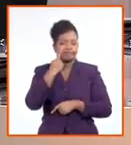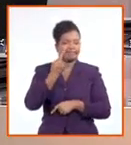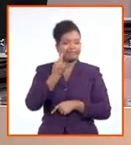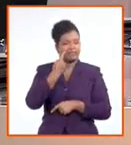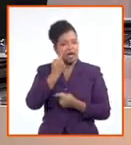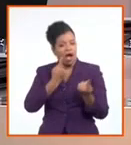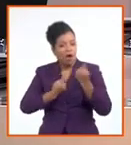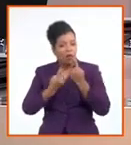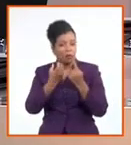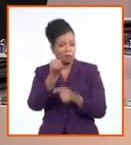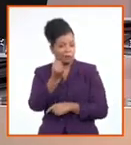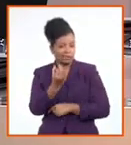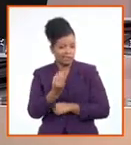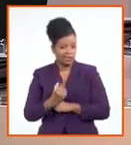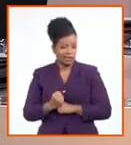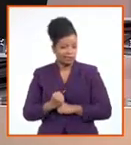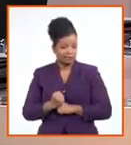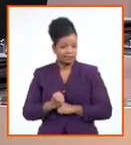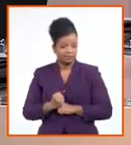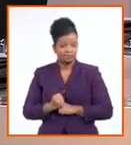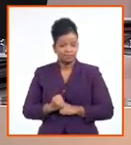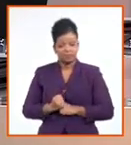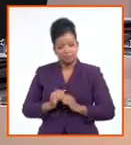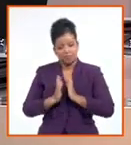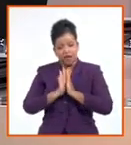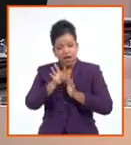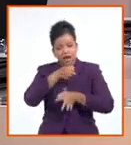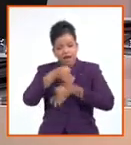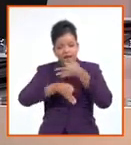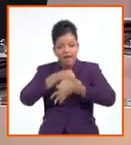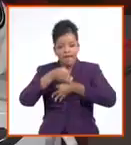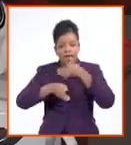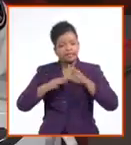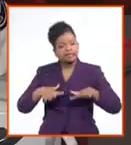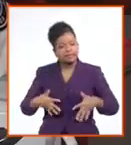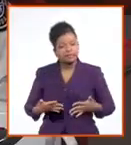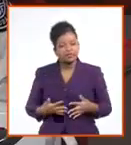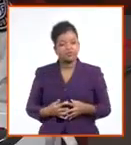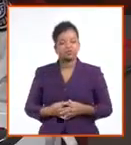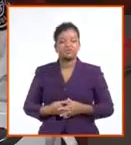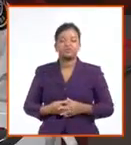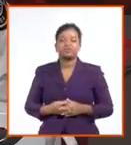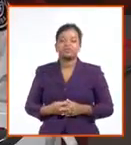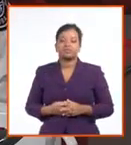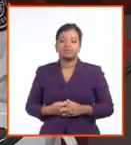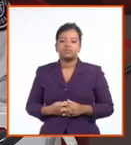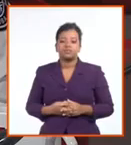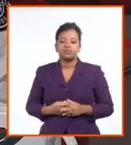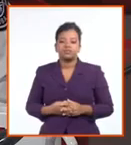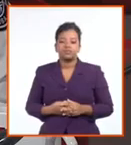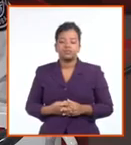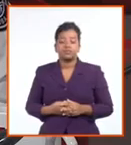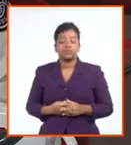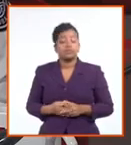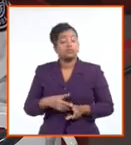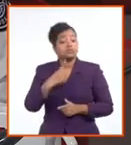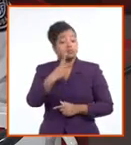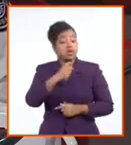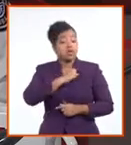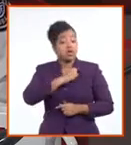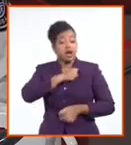estado ocurriendo. ¿Qué usted pudiera comentarnos al respecto de lo sucedido? Bueno, primero que todo, quiero trasladar que